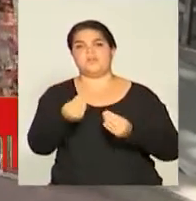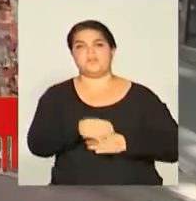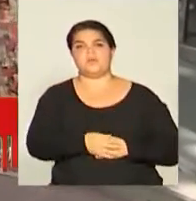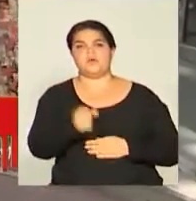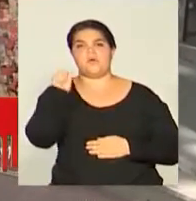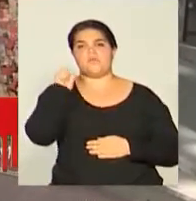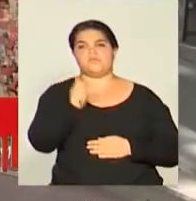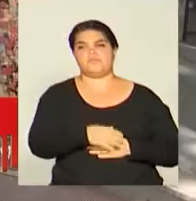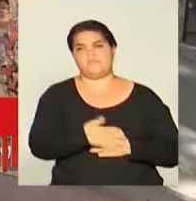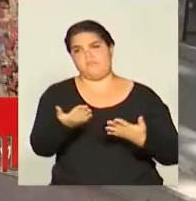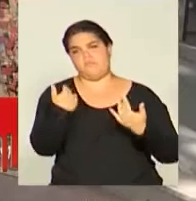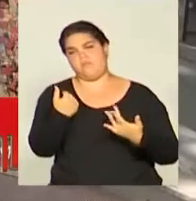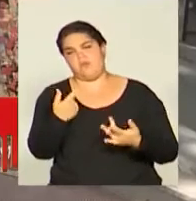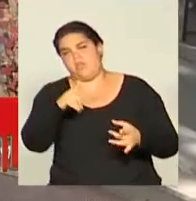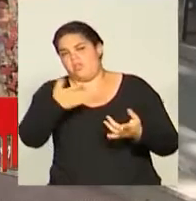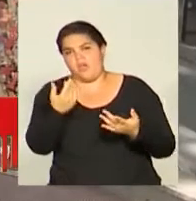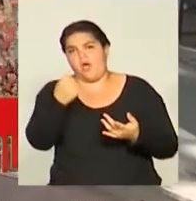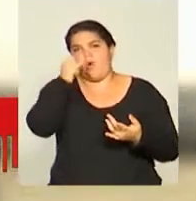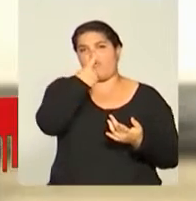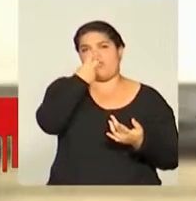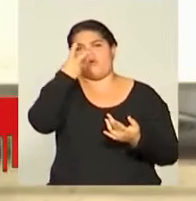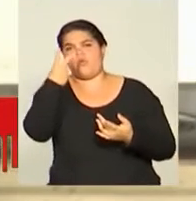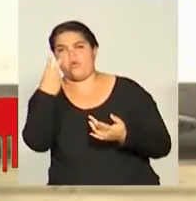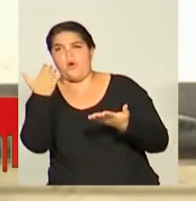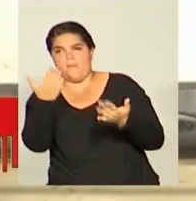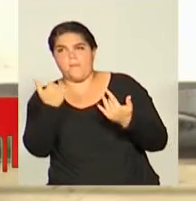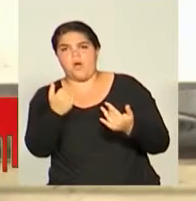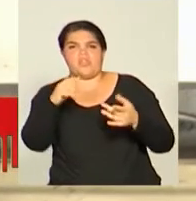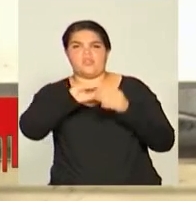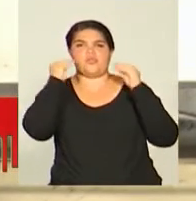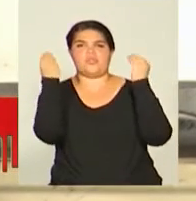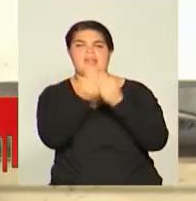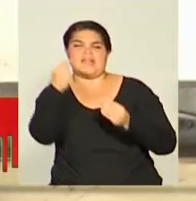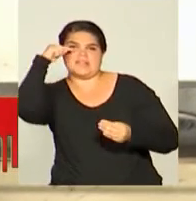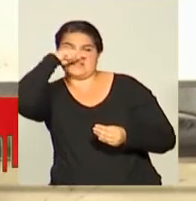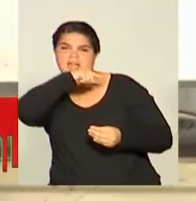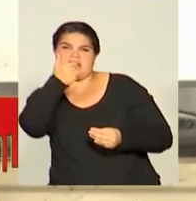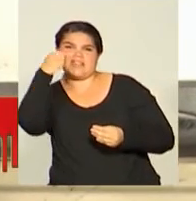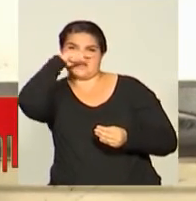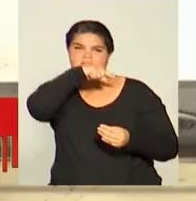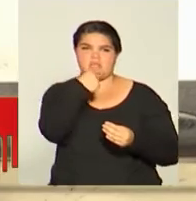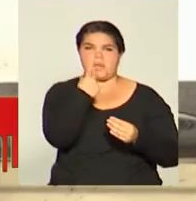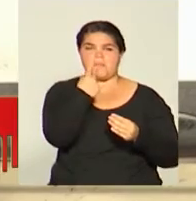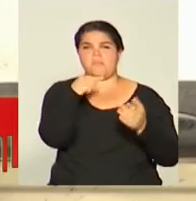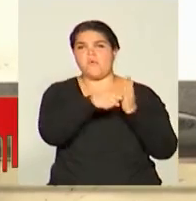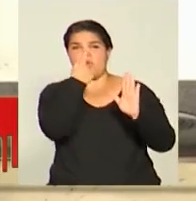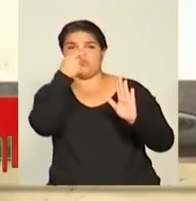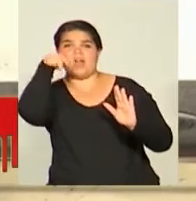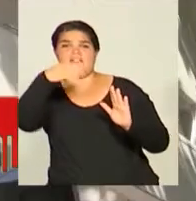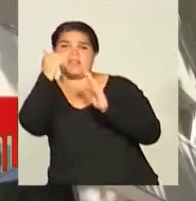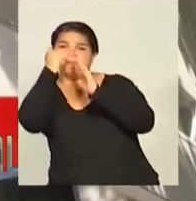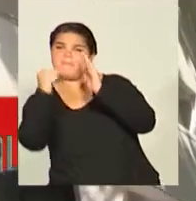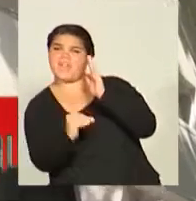2 puntos del Producto Bruto. Hoy el déficit fiscal son 6, 7 puntos del Producto Bruto, bueno, reducirlo en 1 punto, 1,5 puntos,